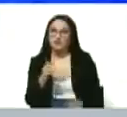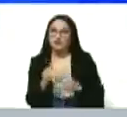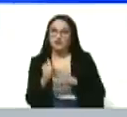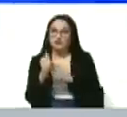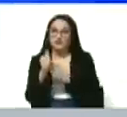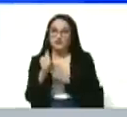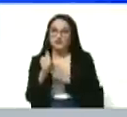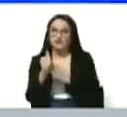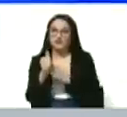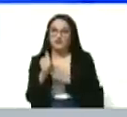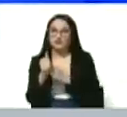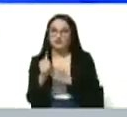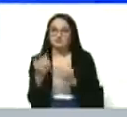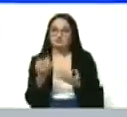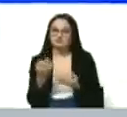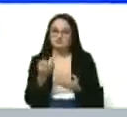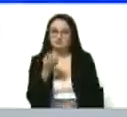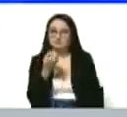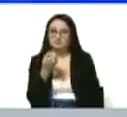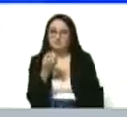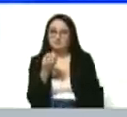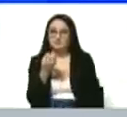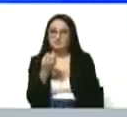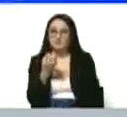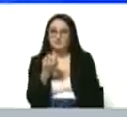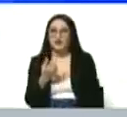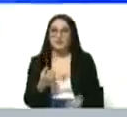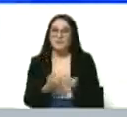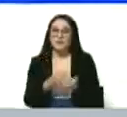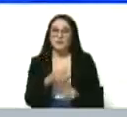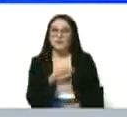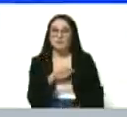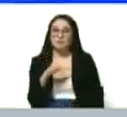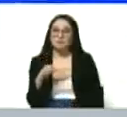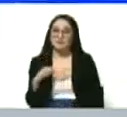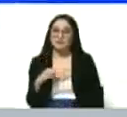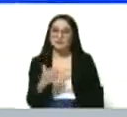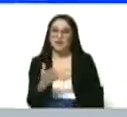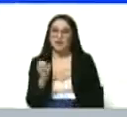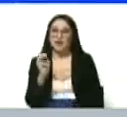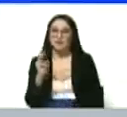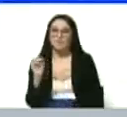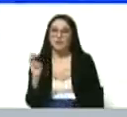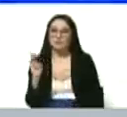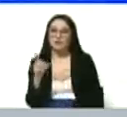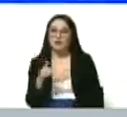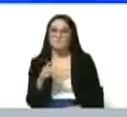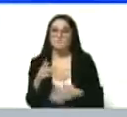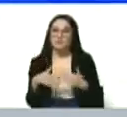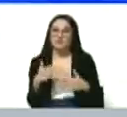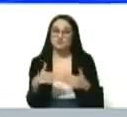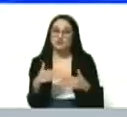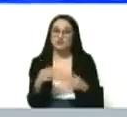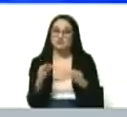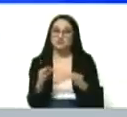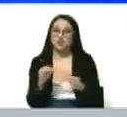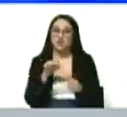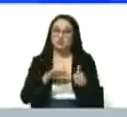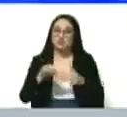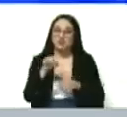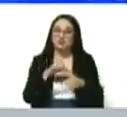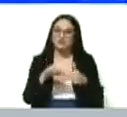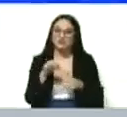liderazgo inspirador y su apoyo personal hacia la OPEP y el proceso de la Declaración de